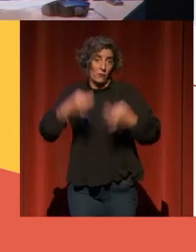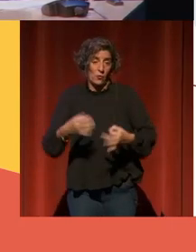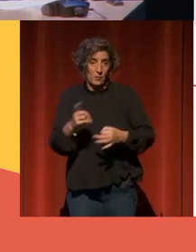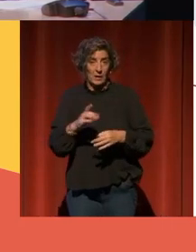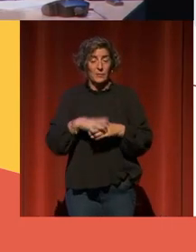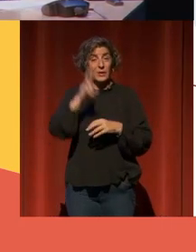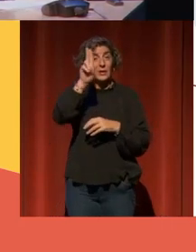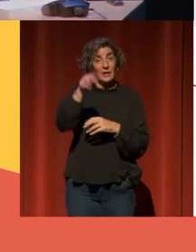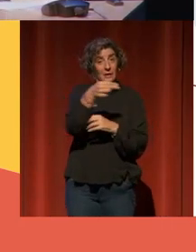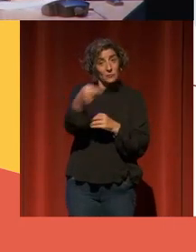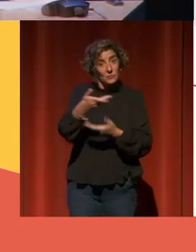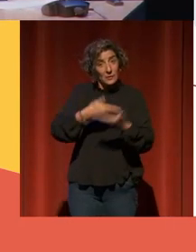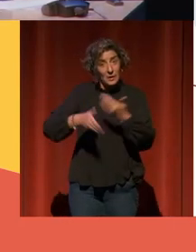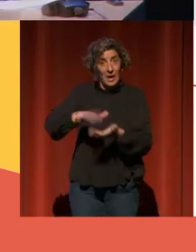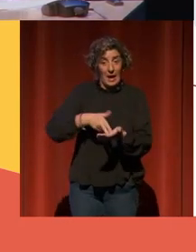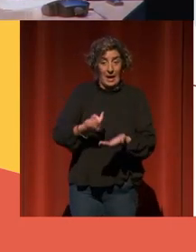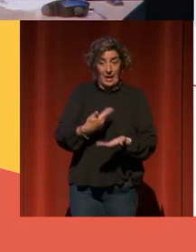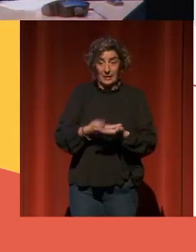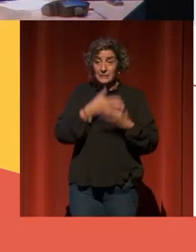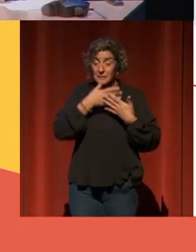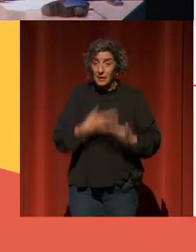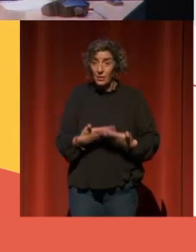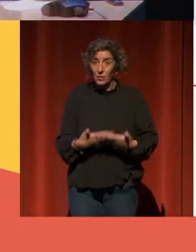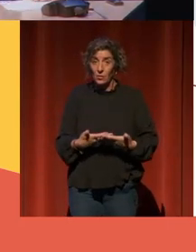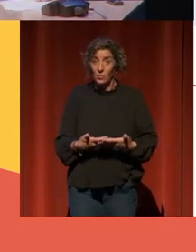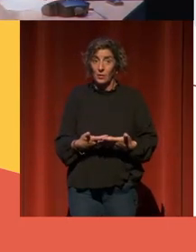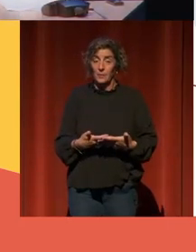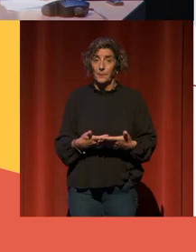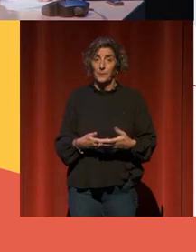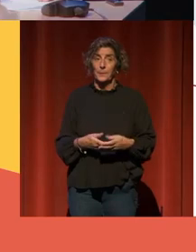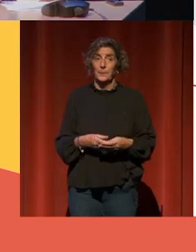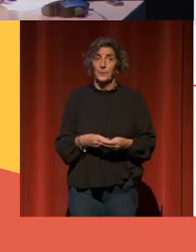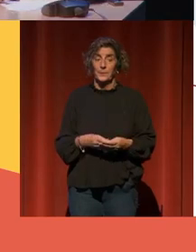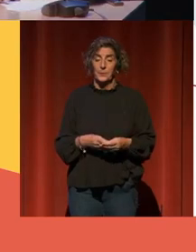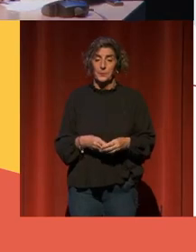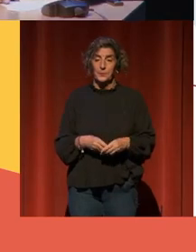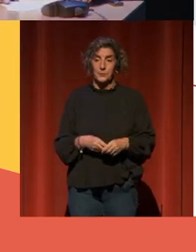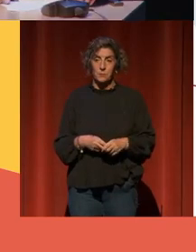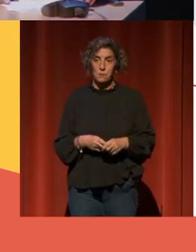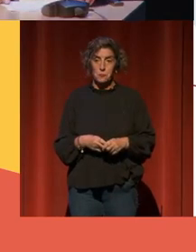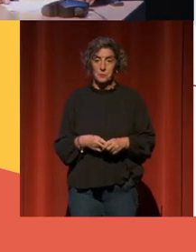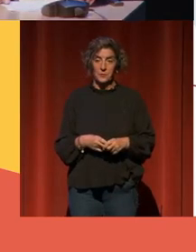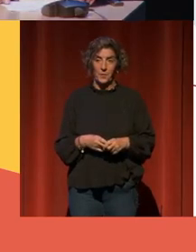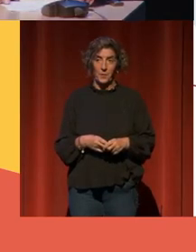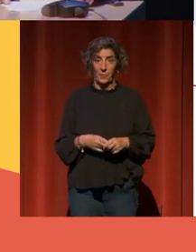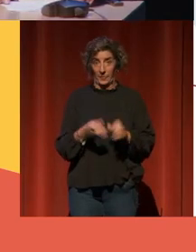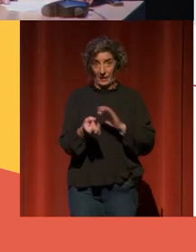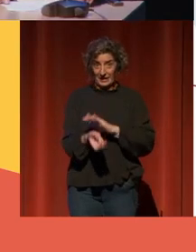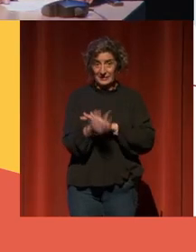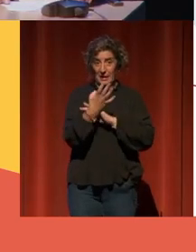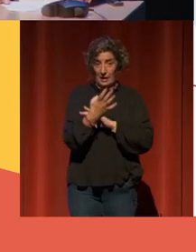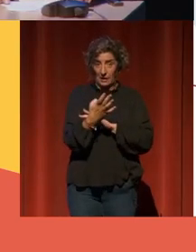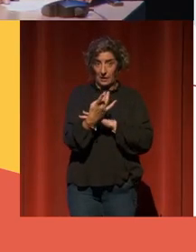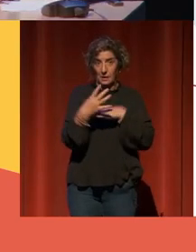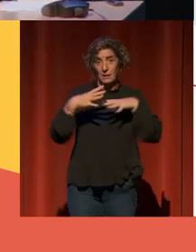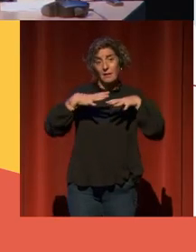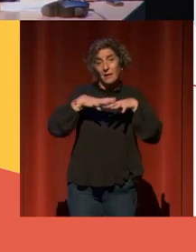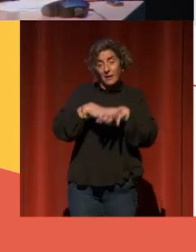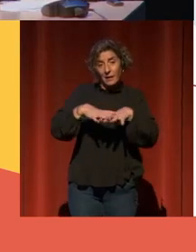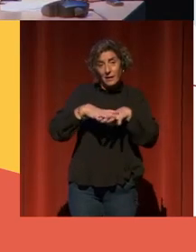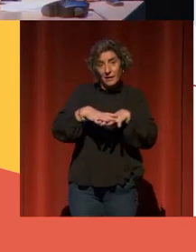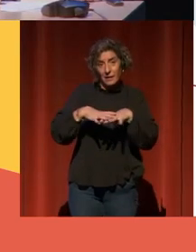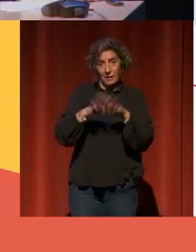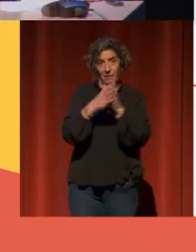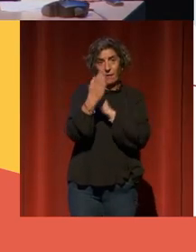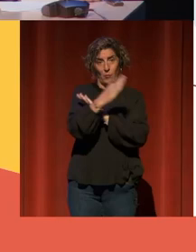de esta cooperación hasta la fecha es la creación de una red de bibliotecas para